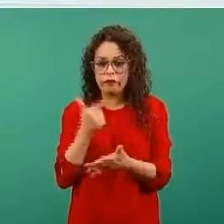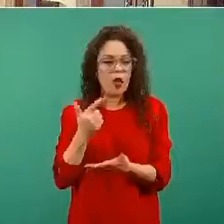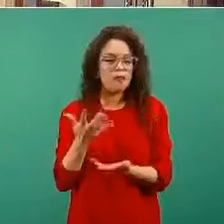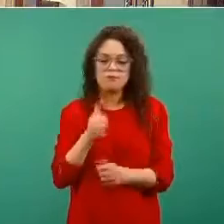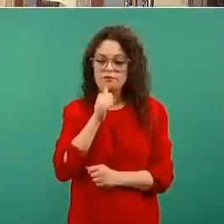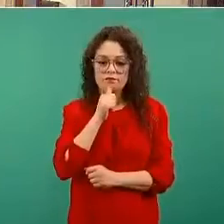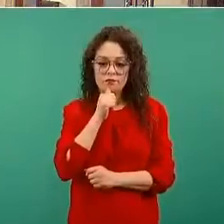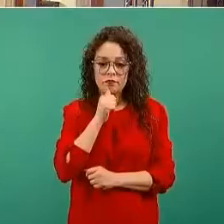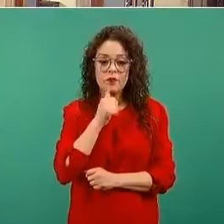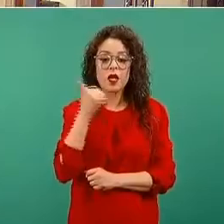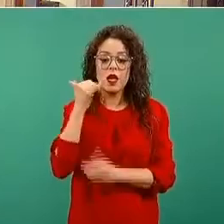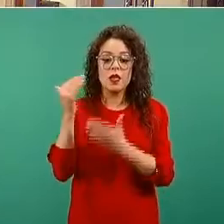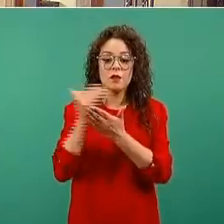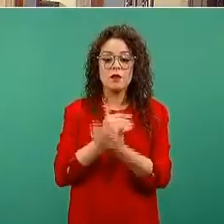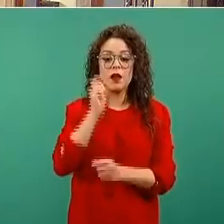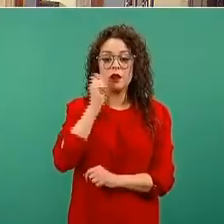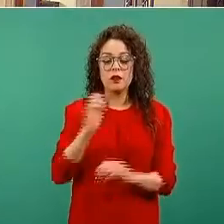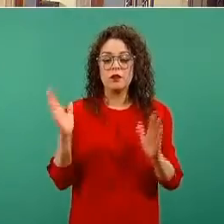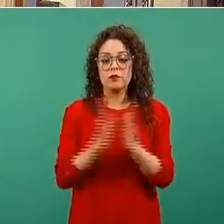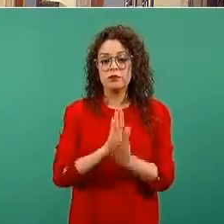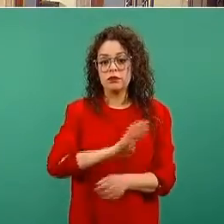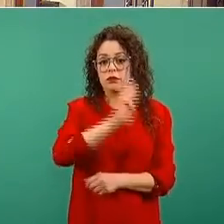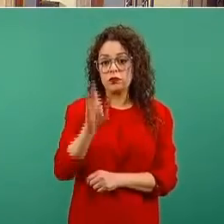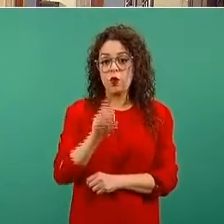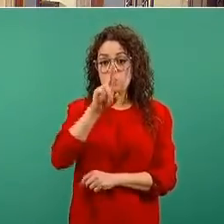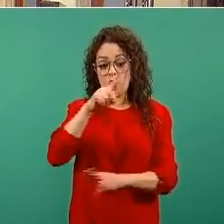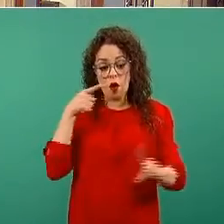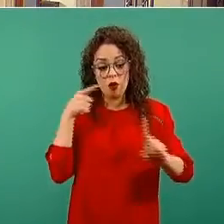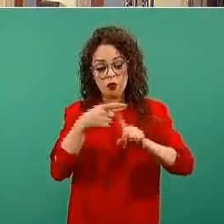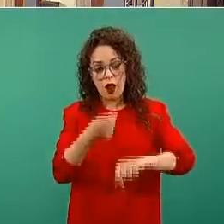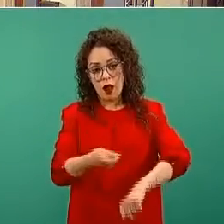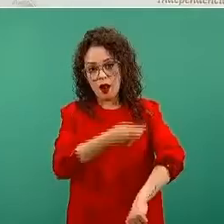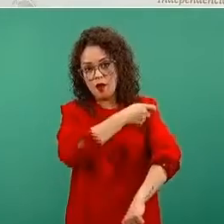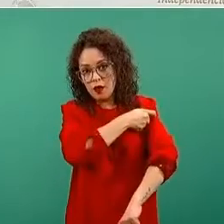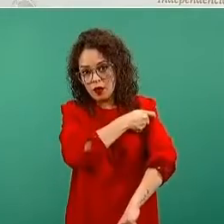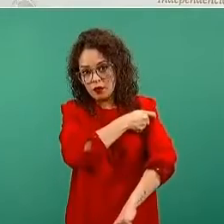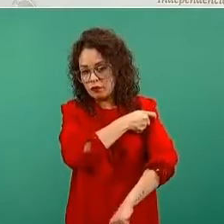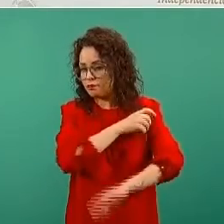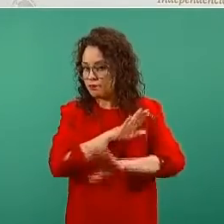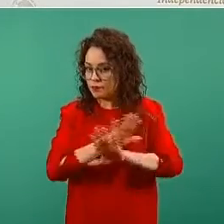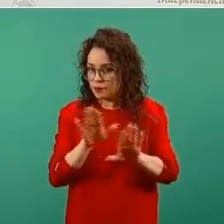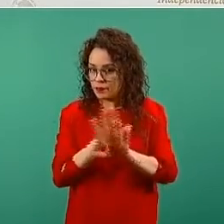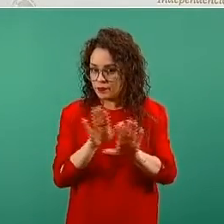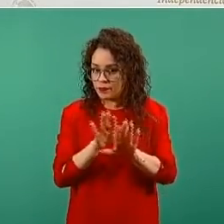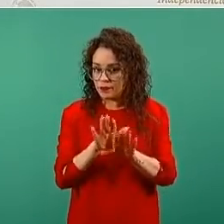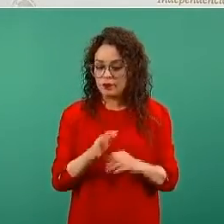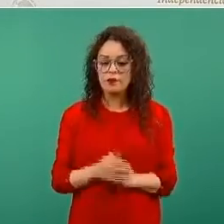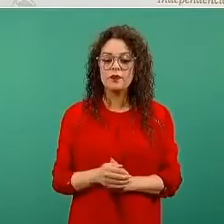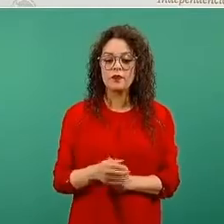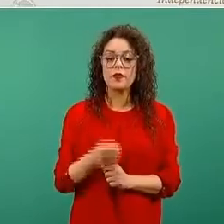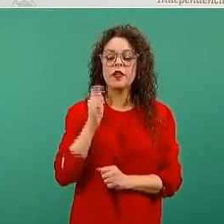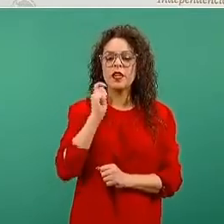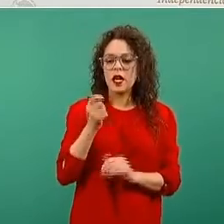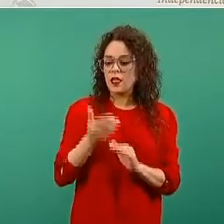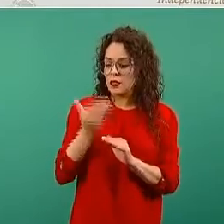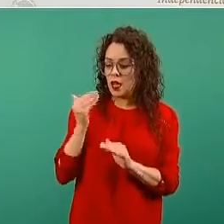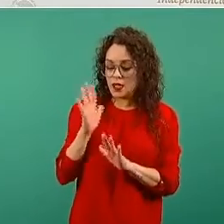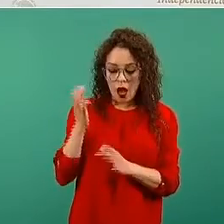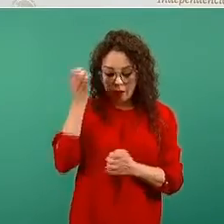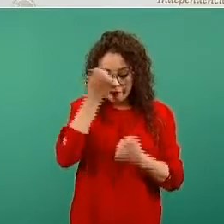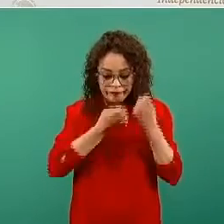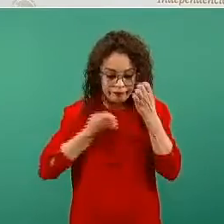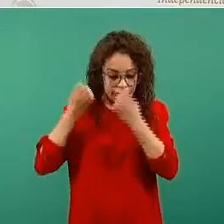alguien pierda la vida en relación con la vacuna. Lo que ratifica lo que ya sabíamos por los estudios clínicos que se han